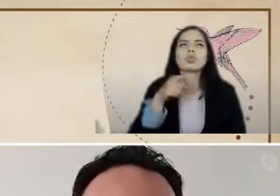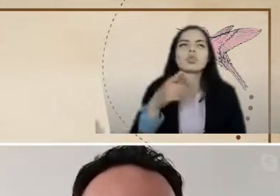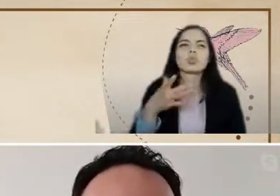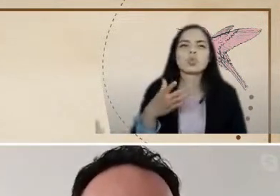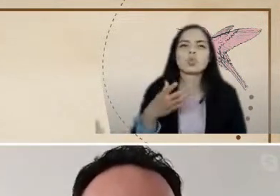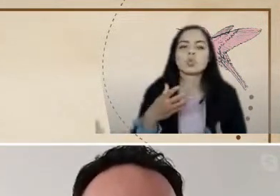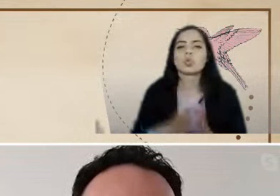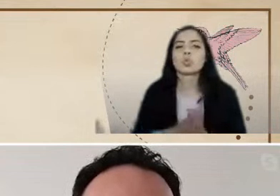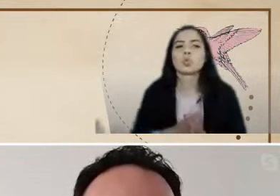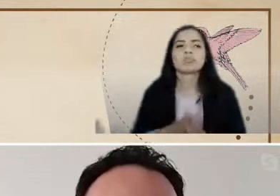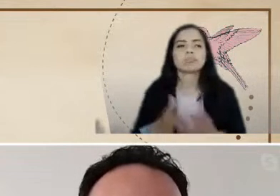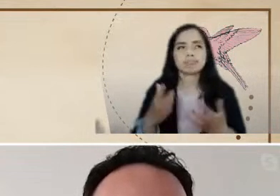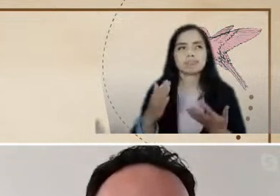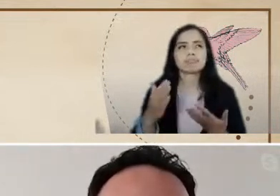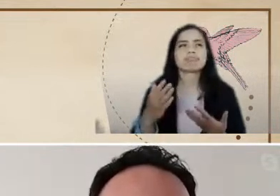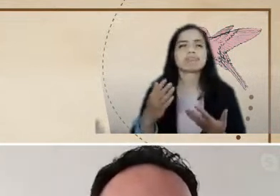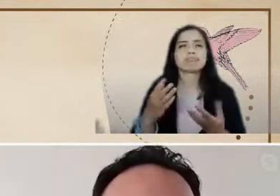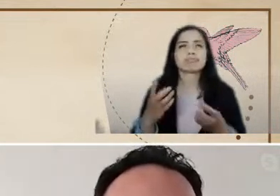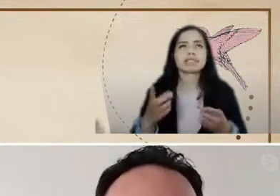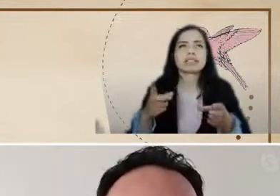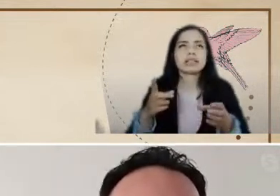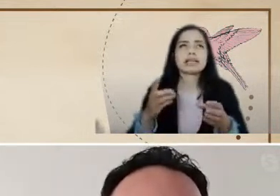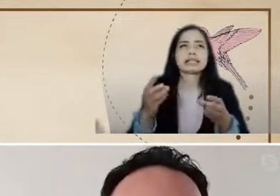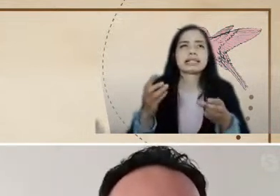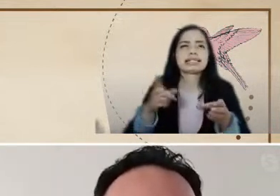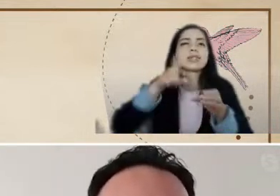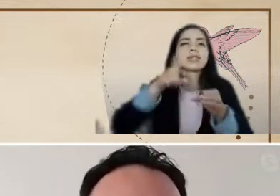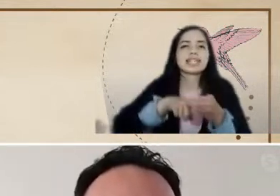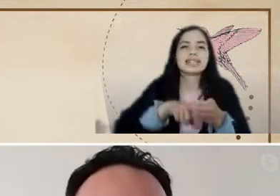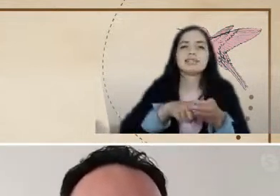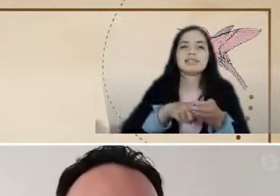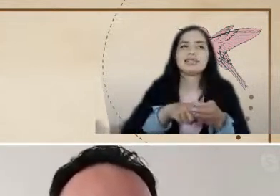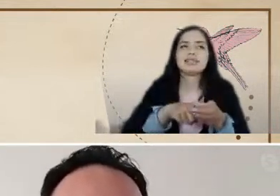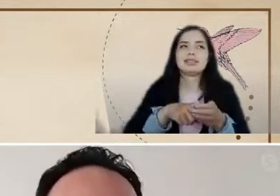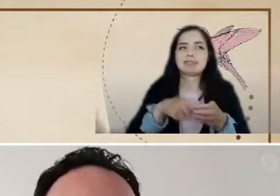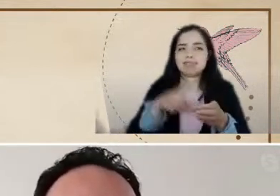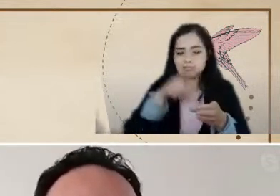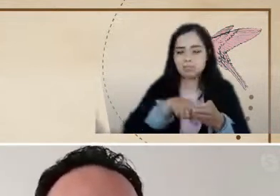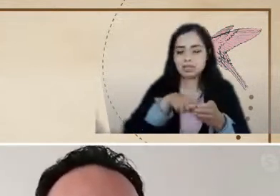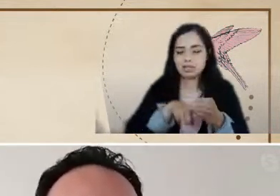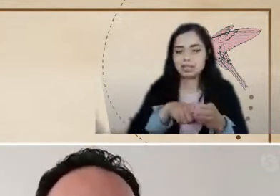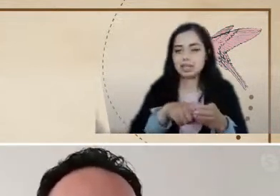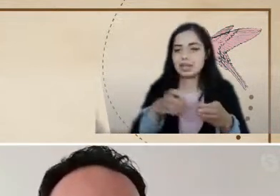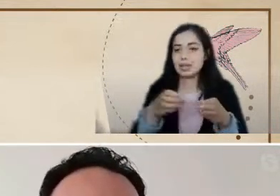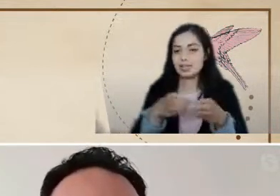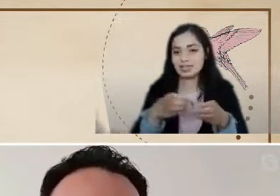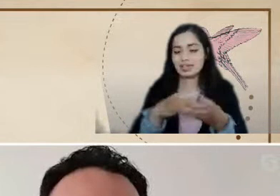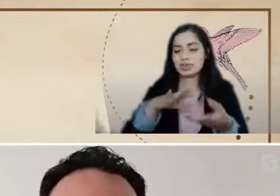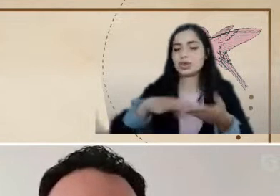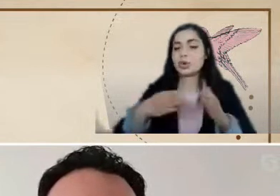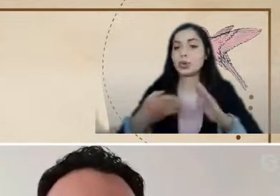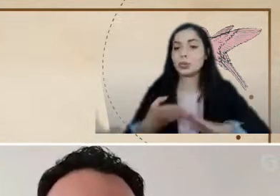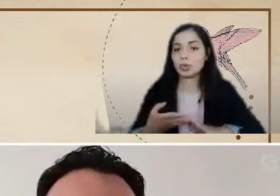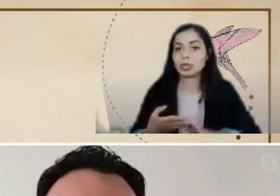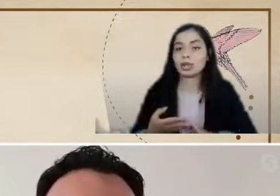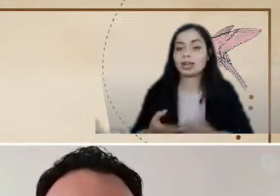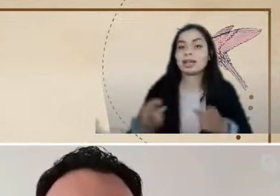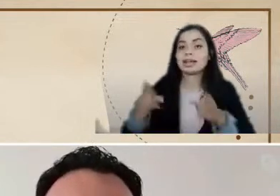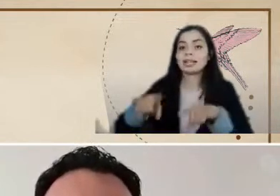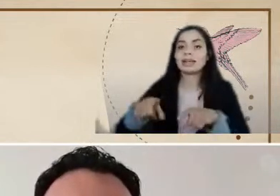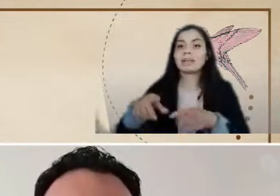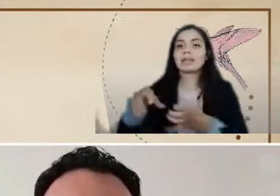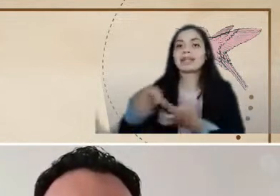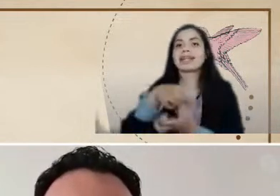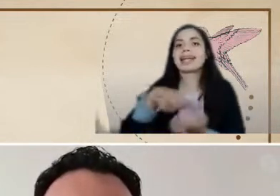y trabajando en todo el tema de ecoturismo, que se pretende fortalecer a través de estas expediciones, porque estas expediciones no solamente están